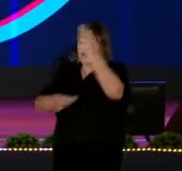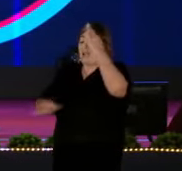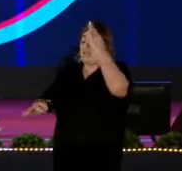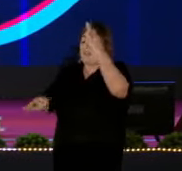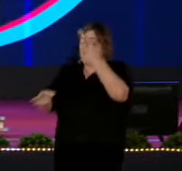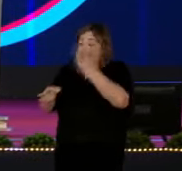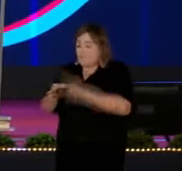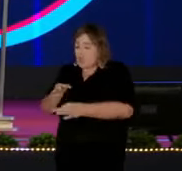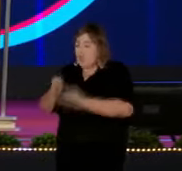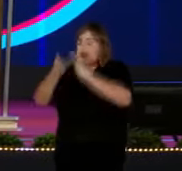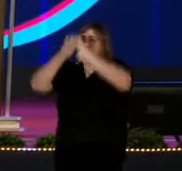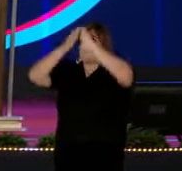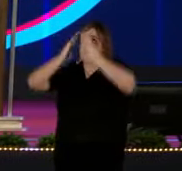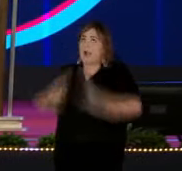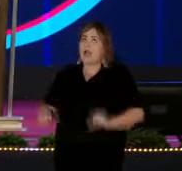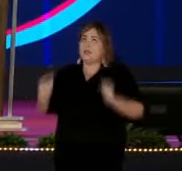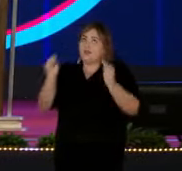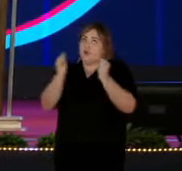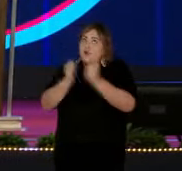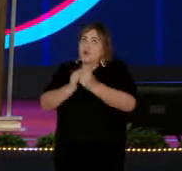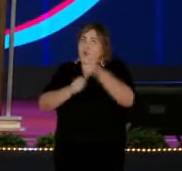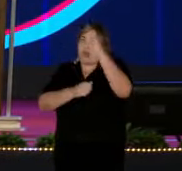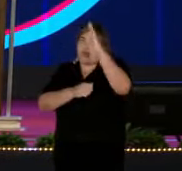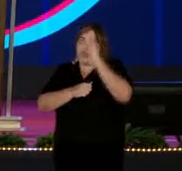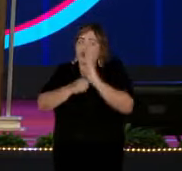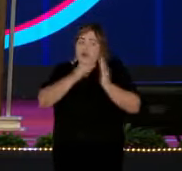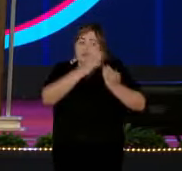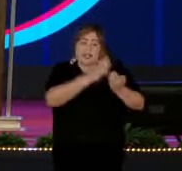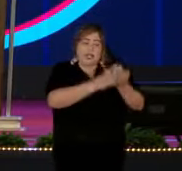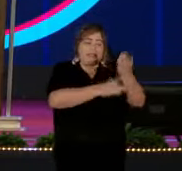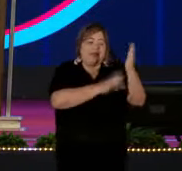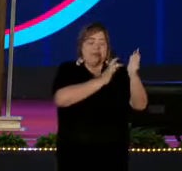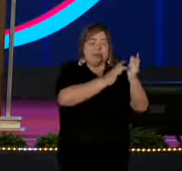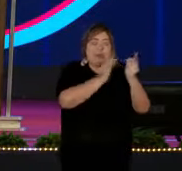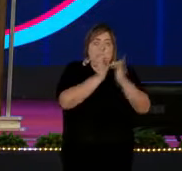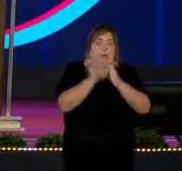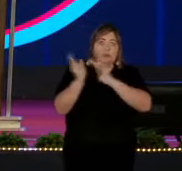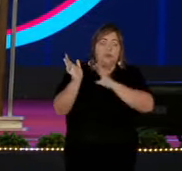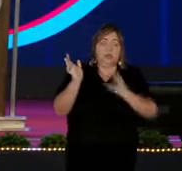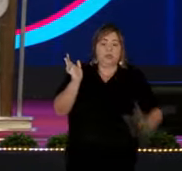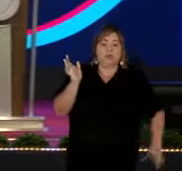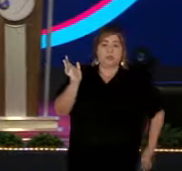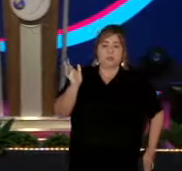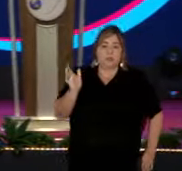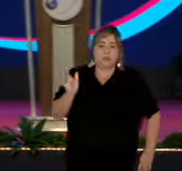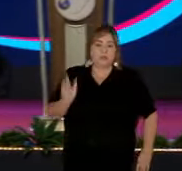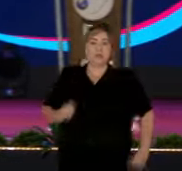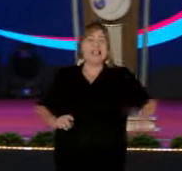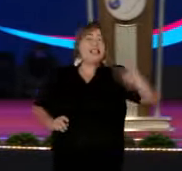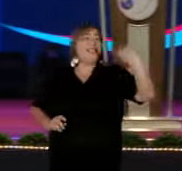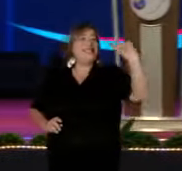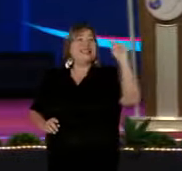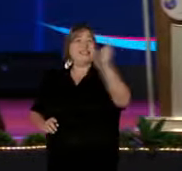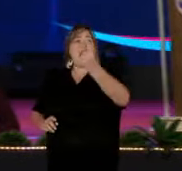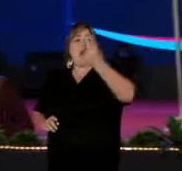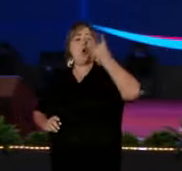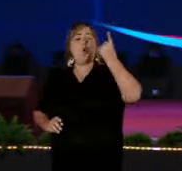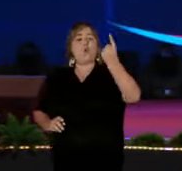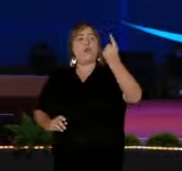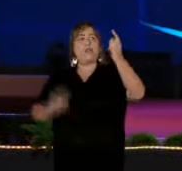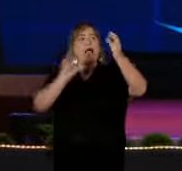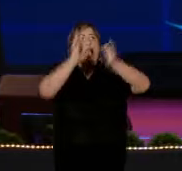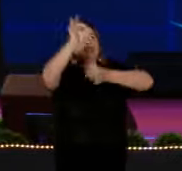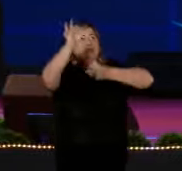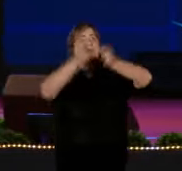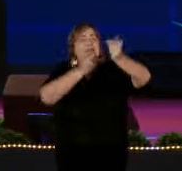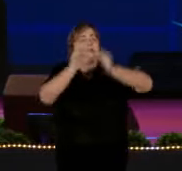para con Dios por medio de nuestro Señor Jesucristo. Esa es la única justificación